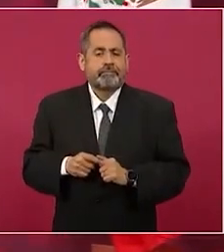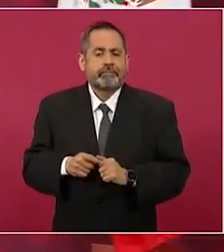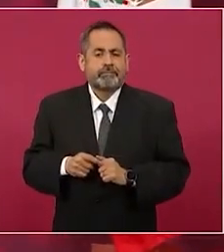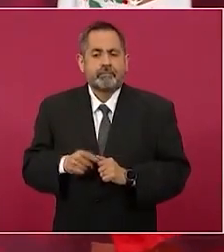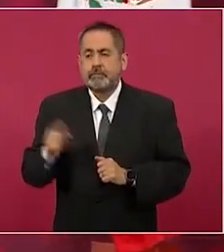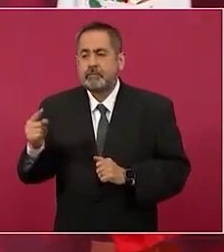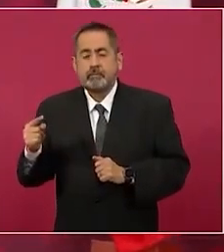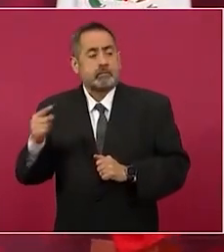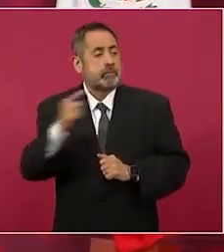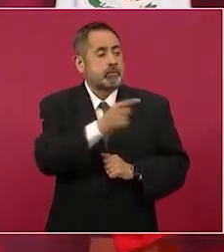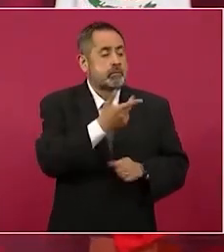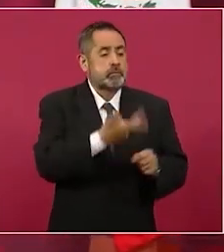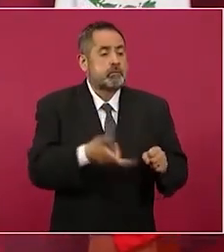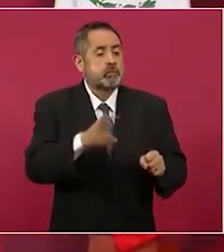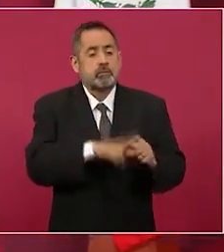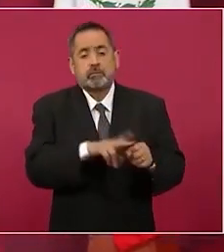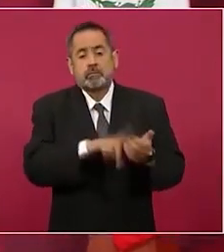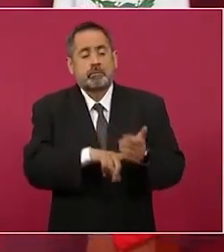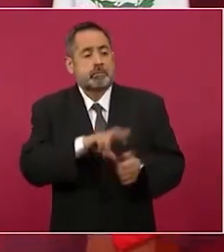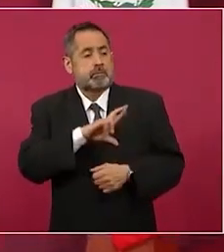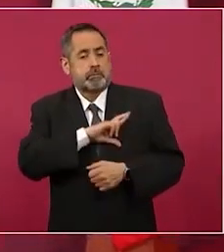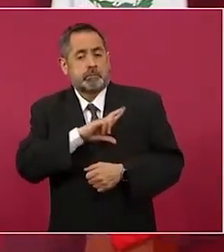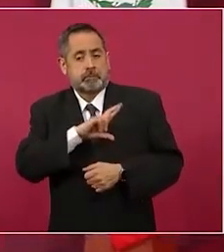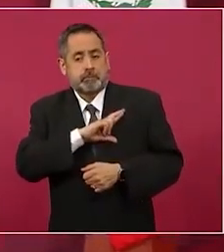a una clínica privada,